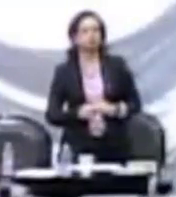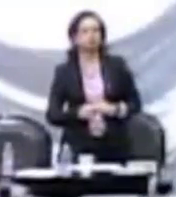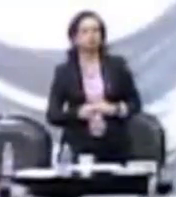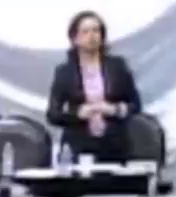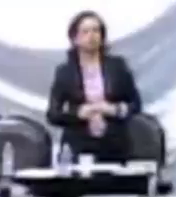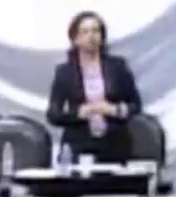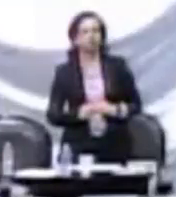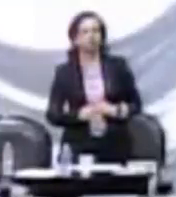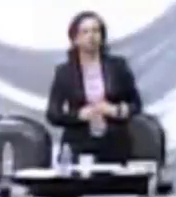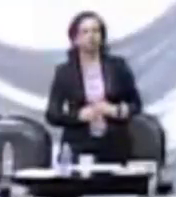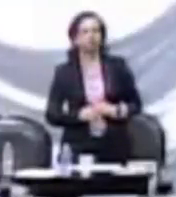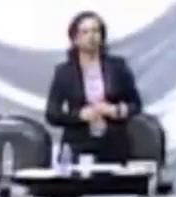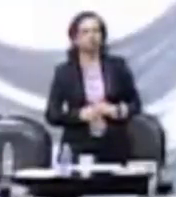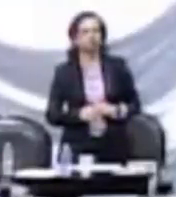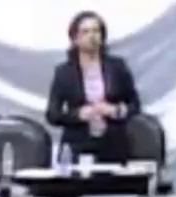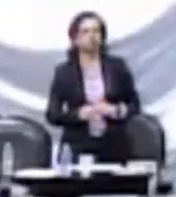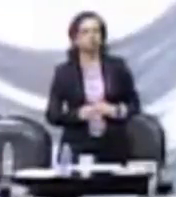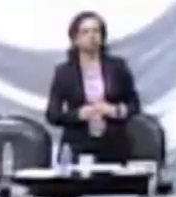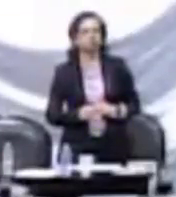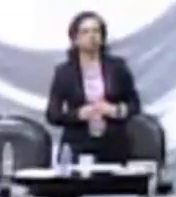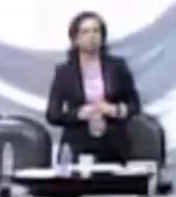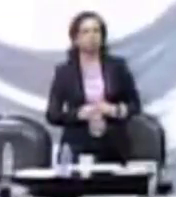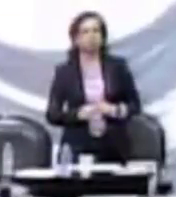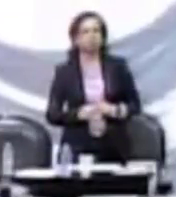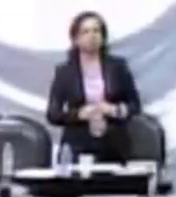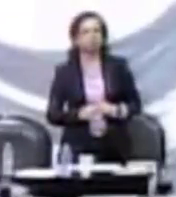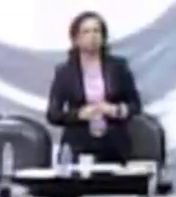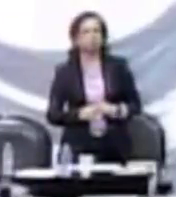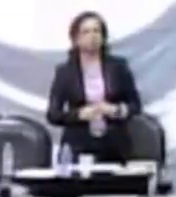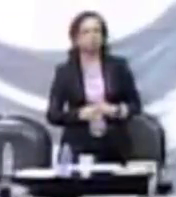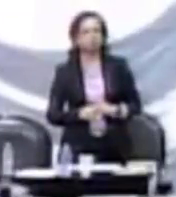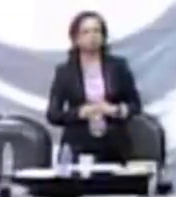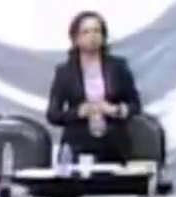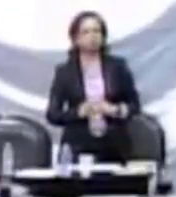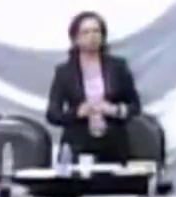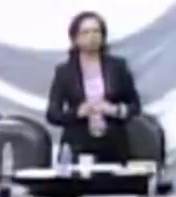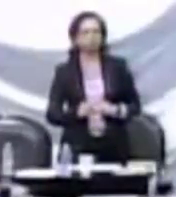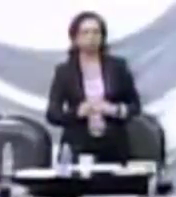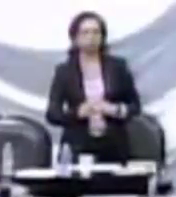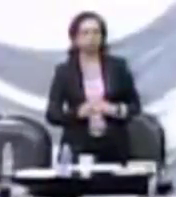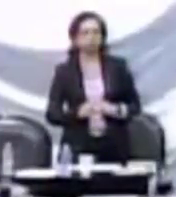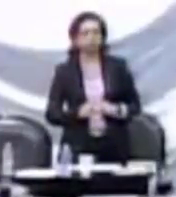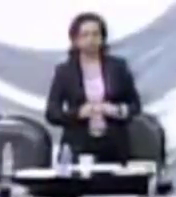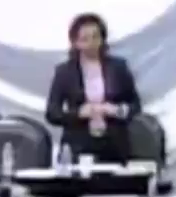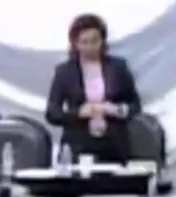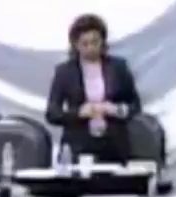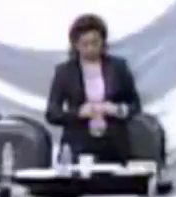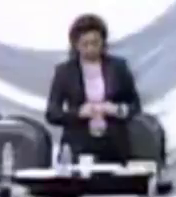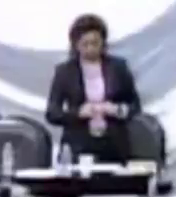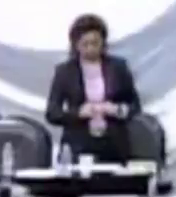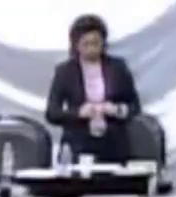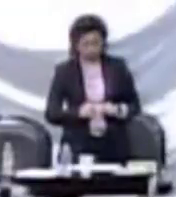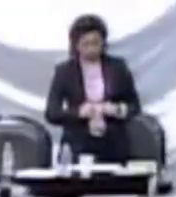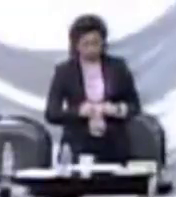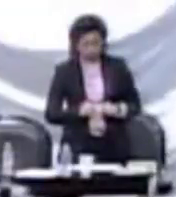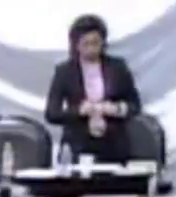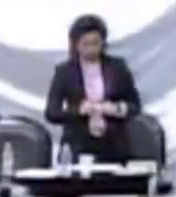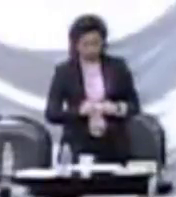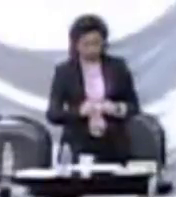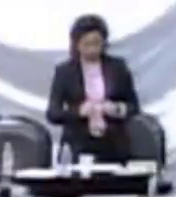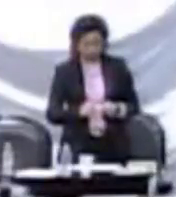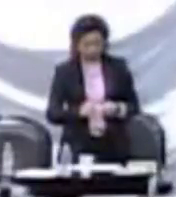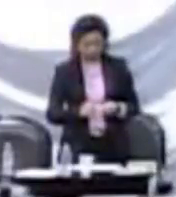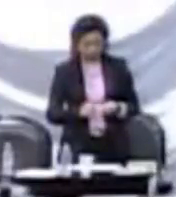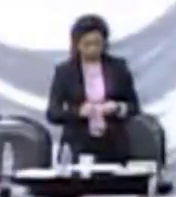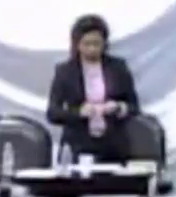si hubiera algún funcionario de CedeSol, de Sedato o de las universidades responsables, tendrán que